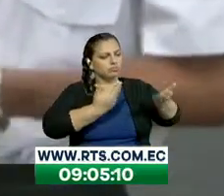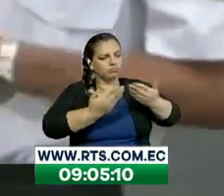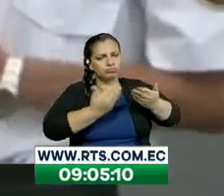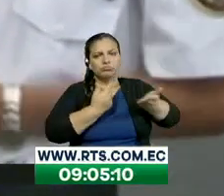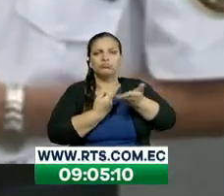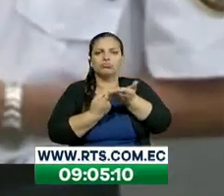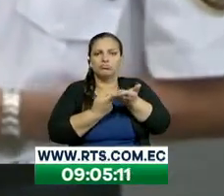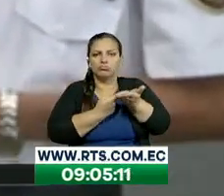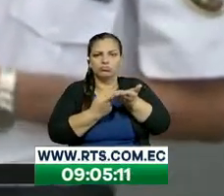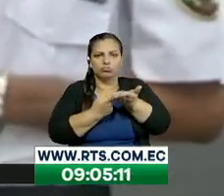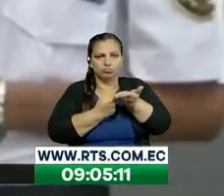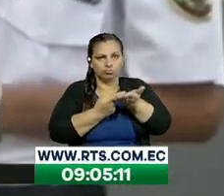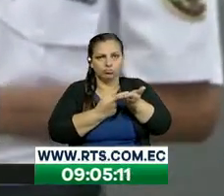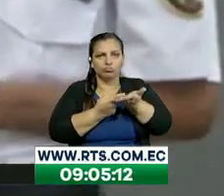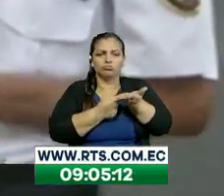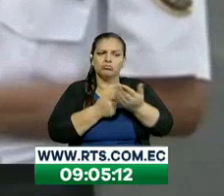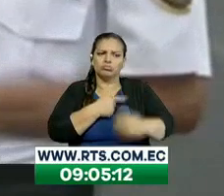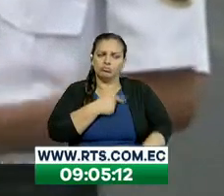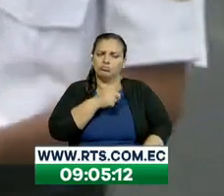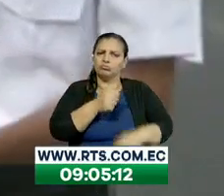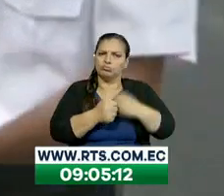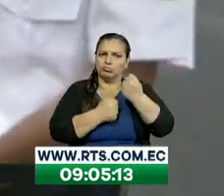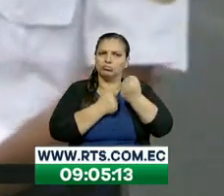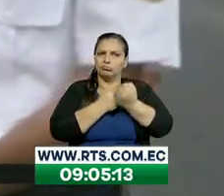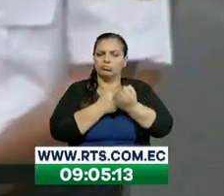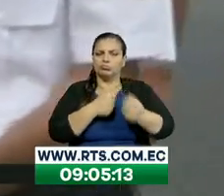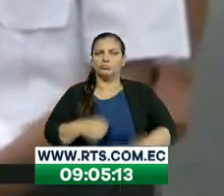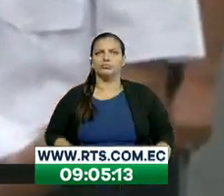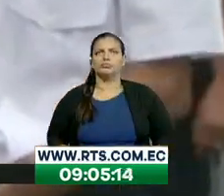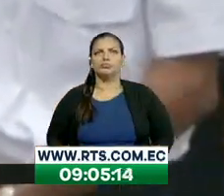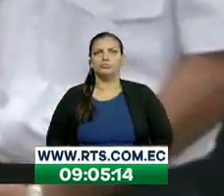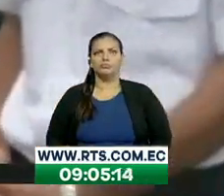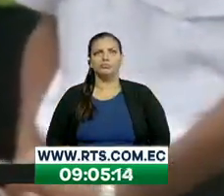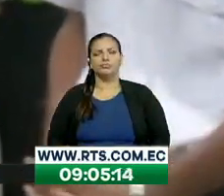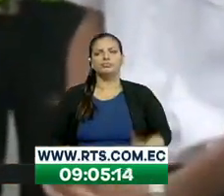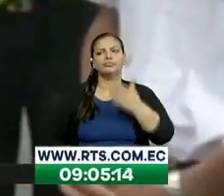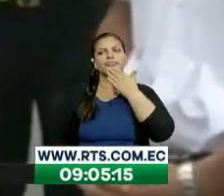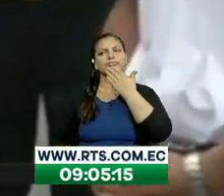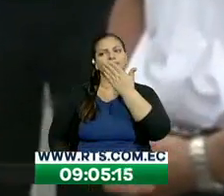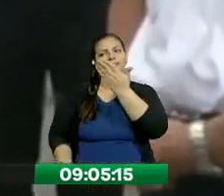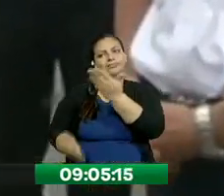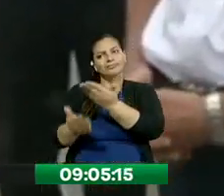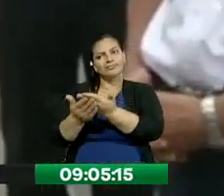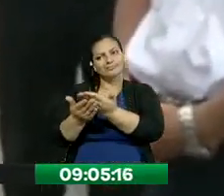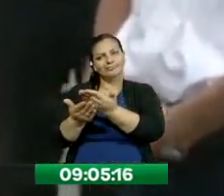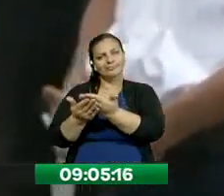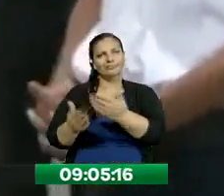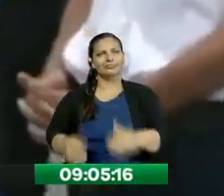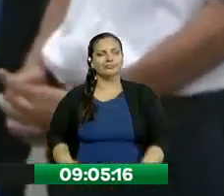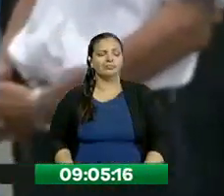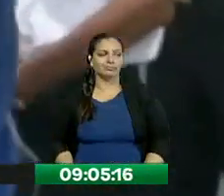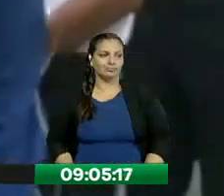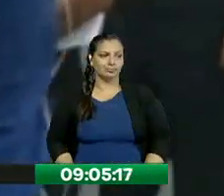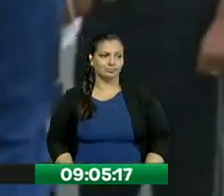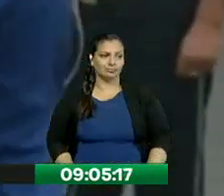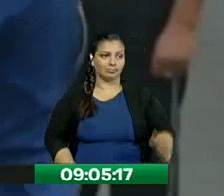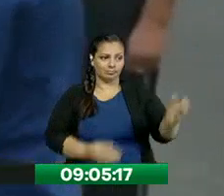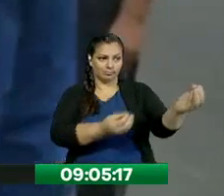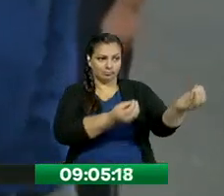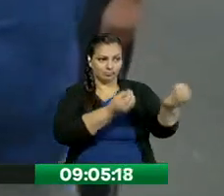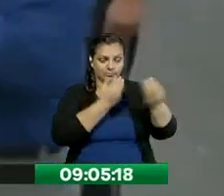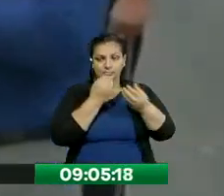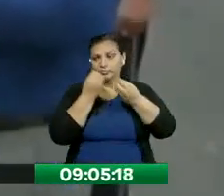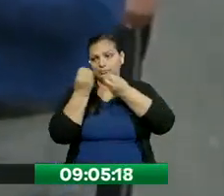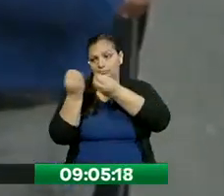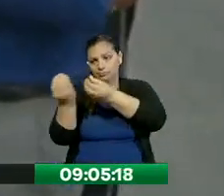poder mejorar las condiciones de las vías. Listo, oficial, muchas gracias, no le quito tiempo. Ahí están los habitantes del sector para que dialogue con ellos, ¿no?